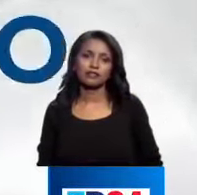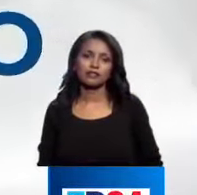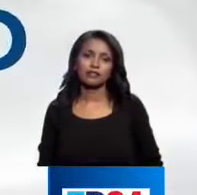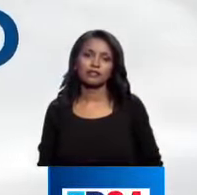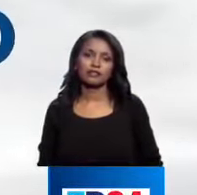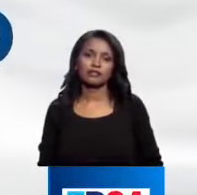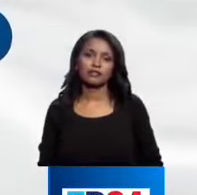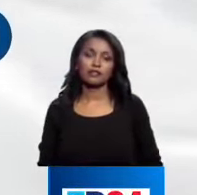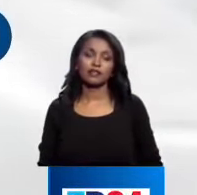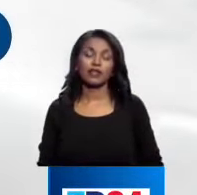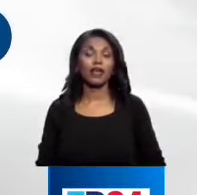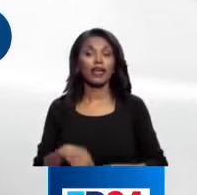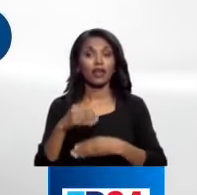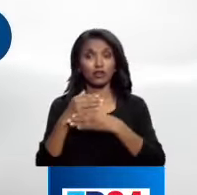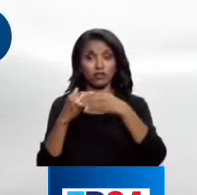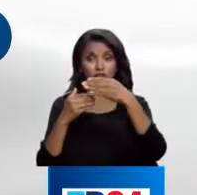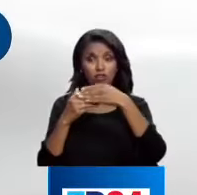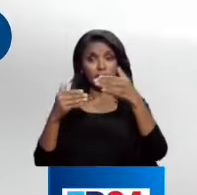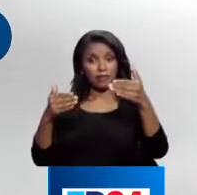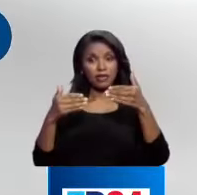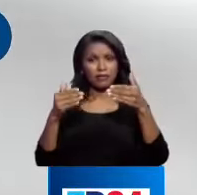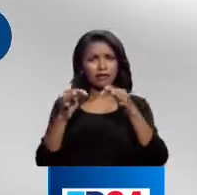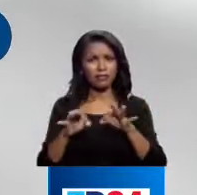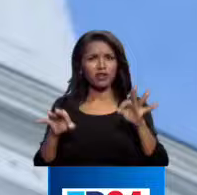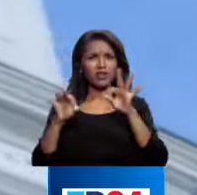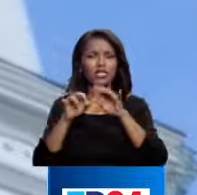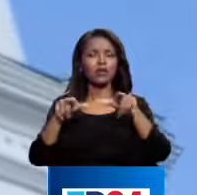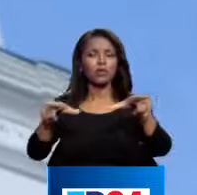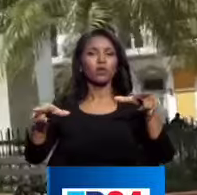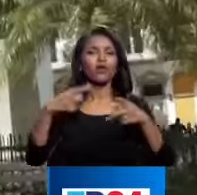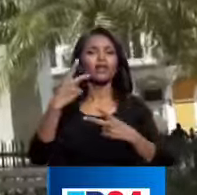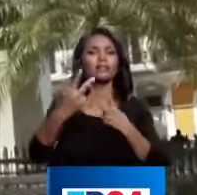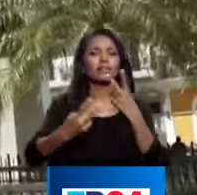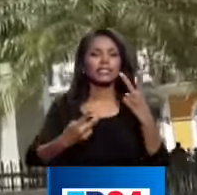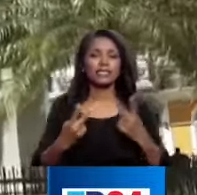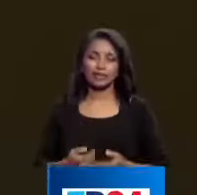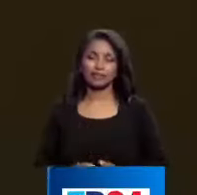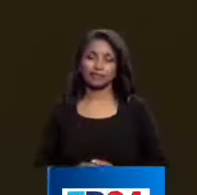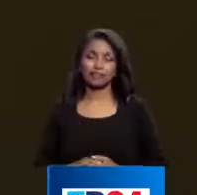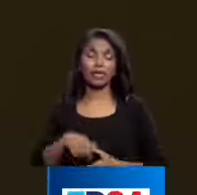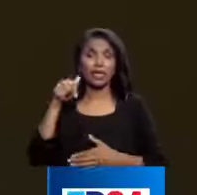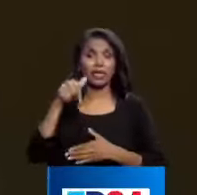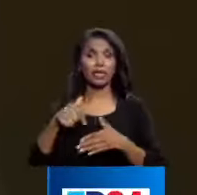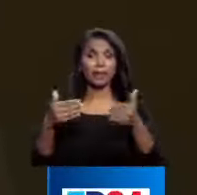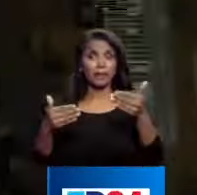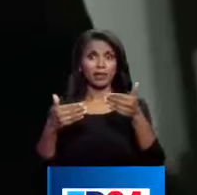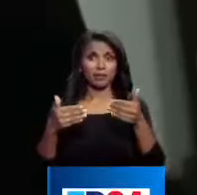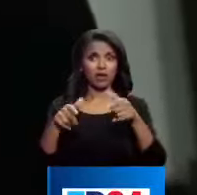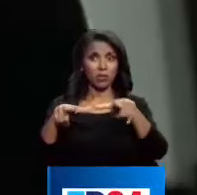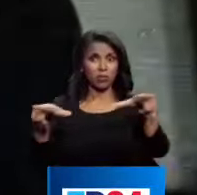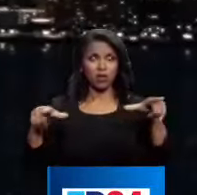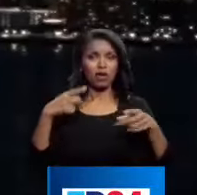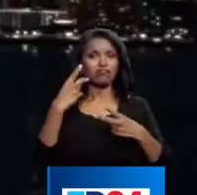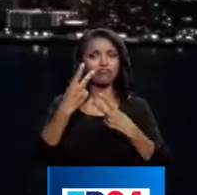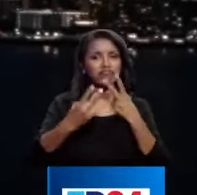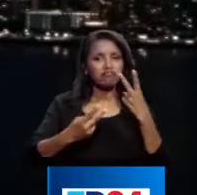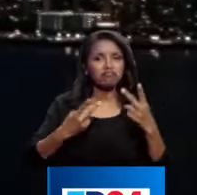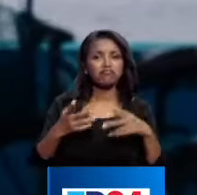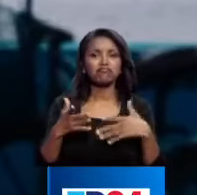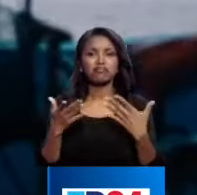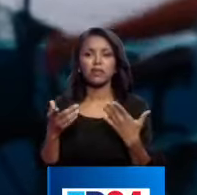La construcción de Panamá como destino turístico. En la construcción de Panamá como destino turístico,